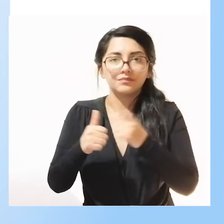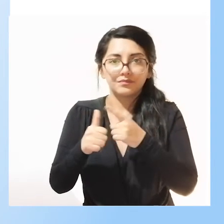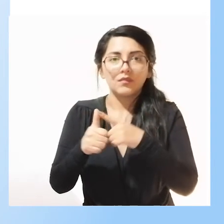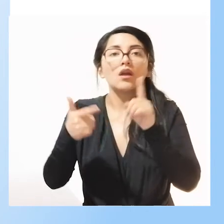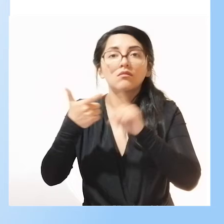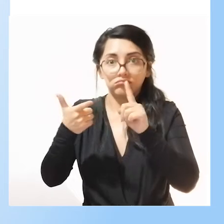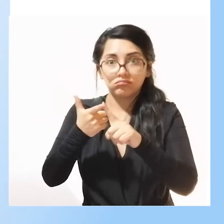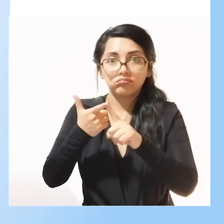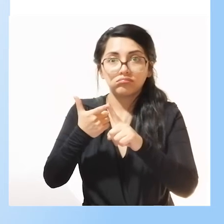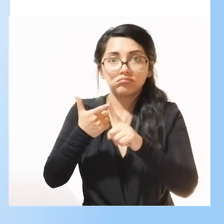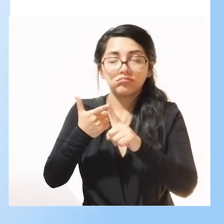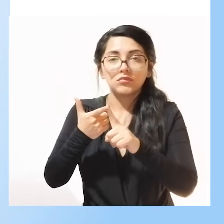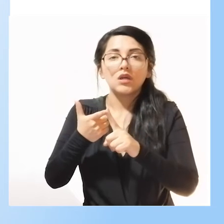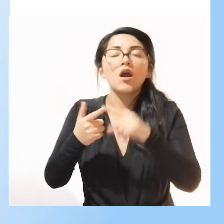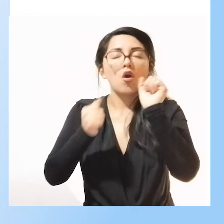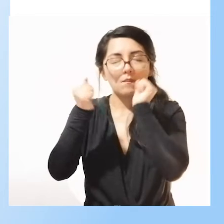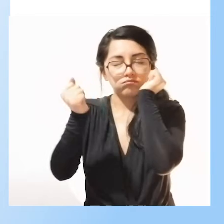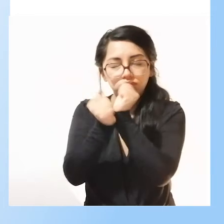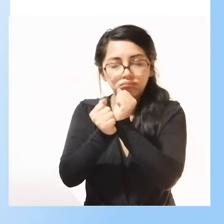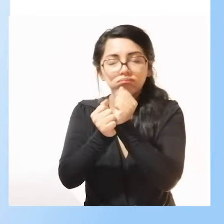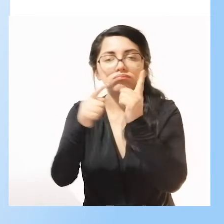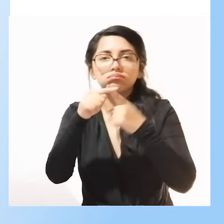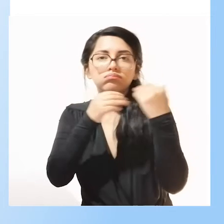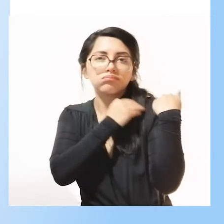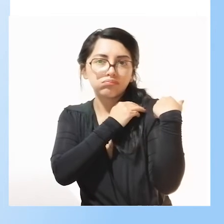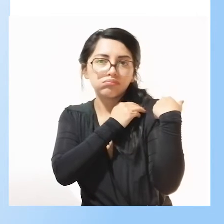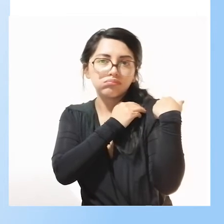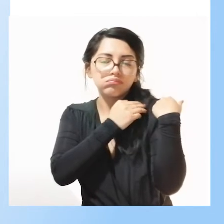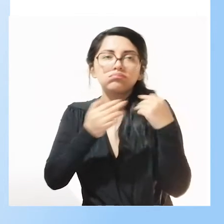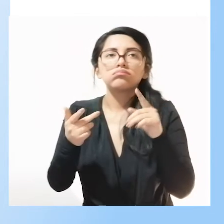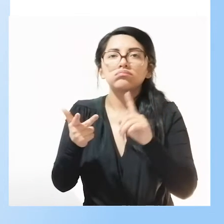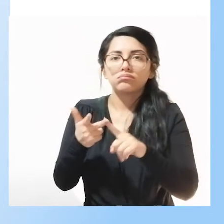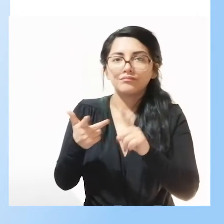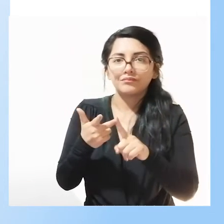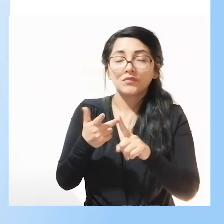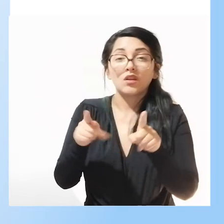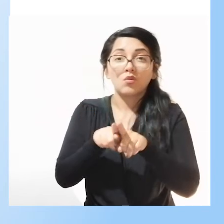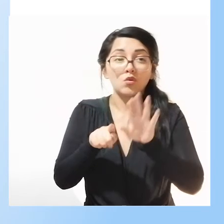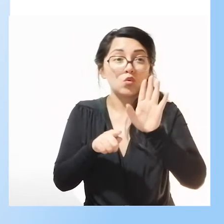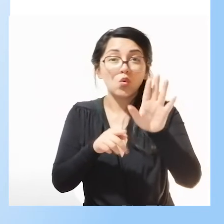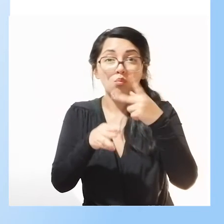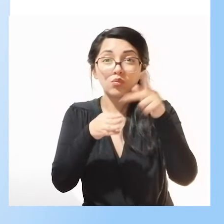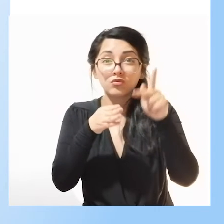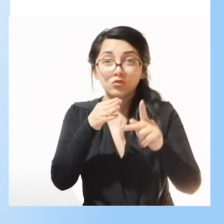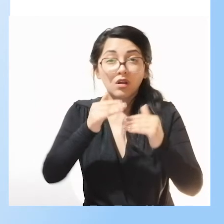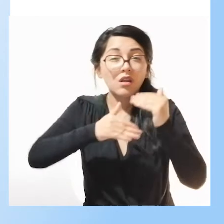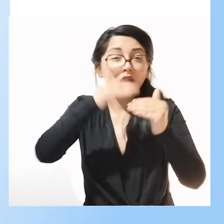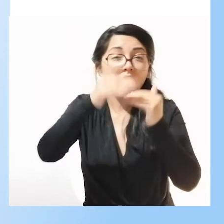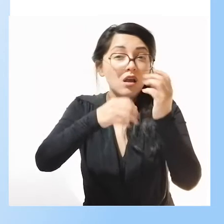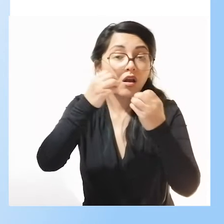con responsabilidad y compromiso. El desarrollo profesional se adquiere a partir